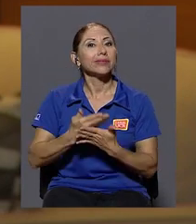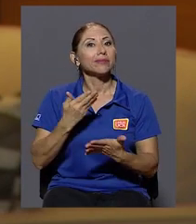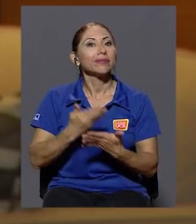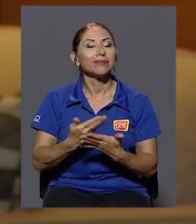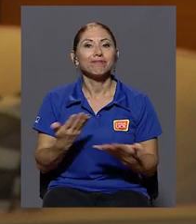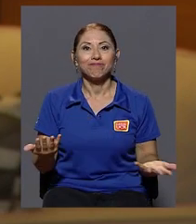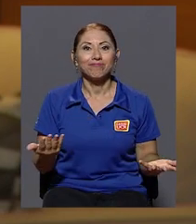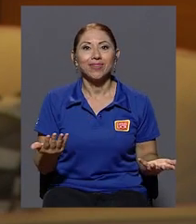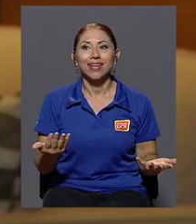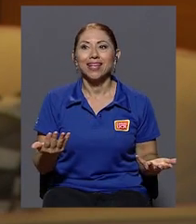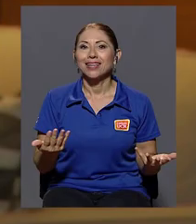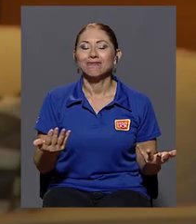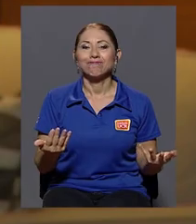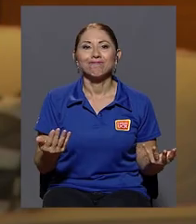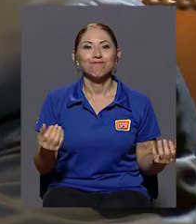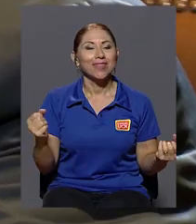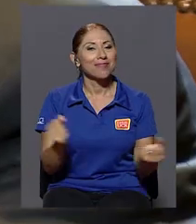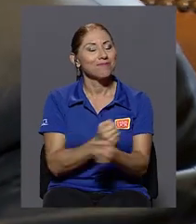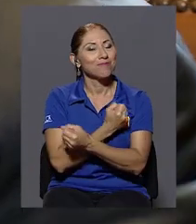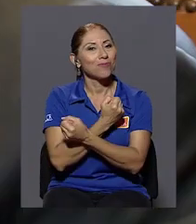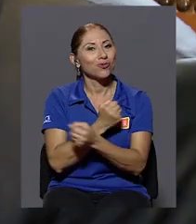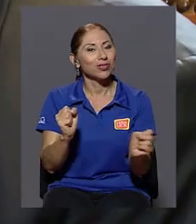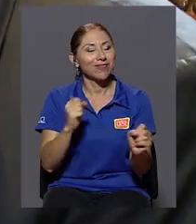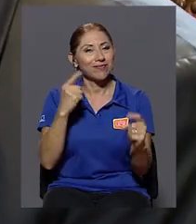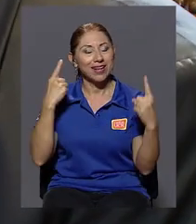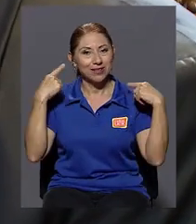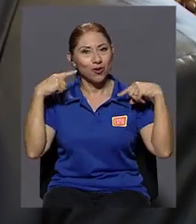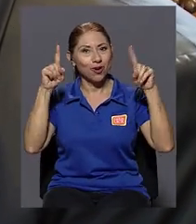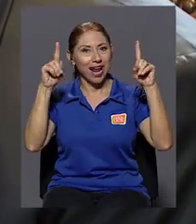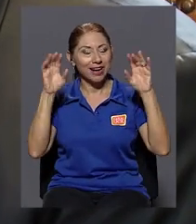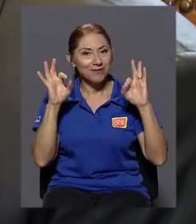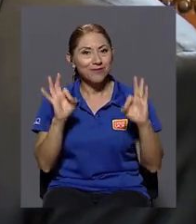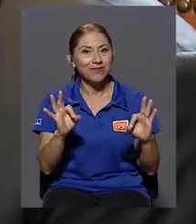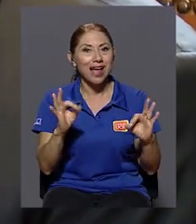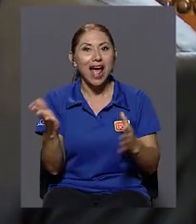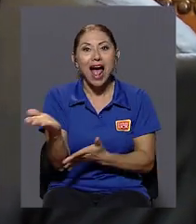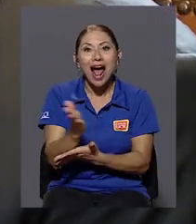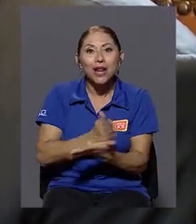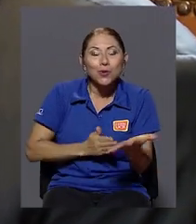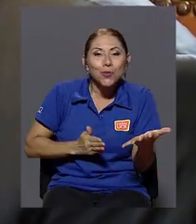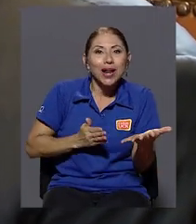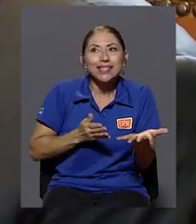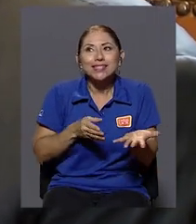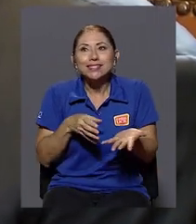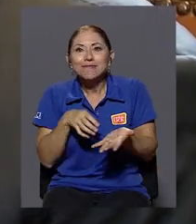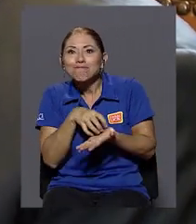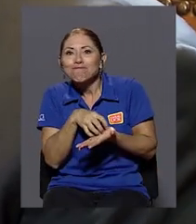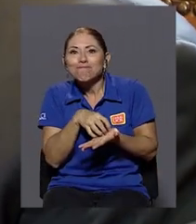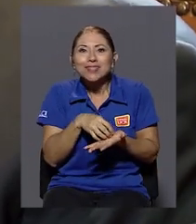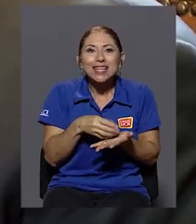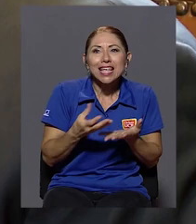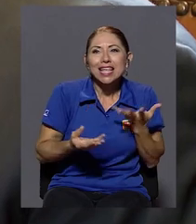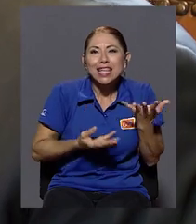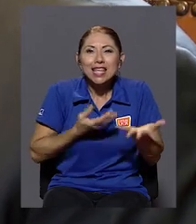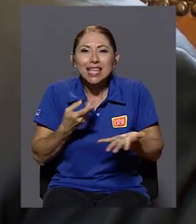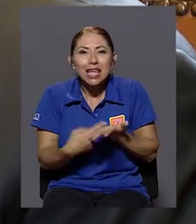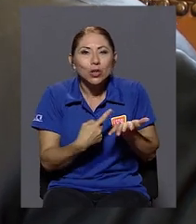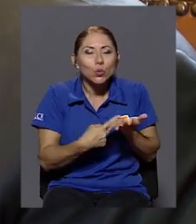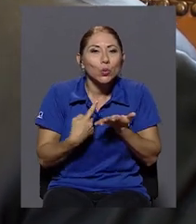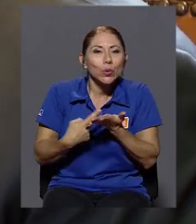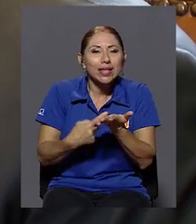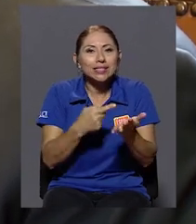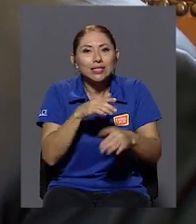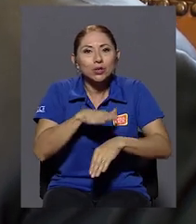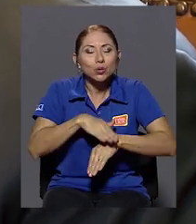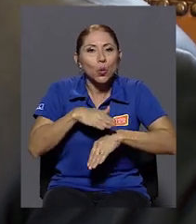la imposibilidad de llevar a buen puerto algunas inquietudes que teníamos respecto de la